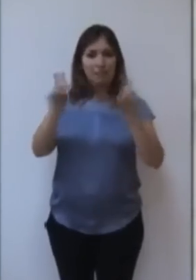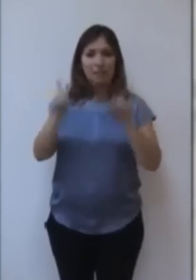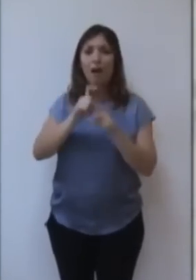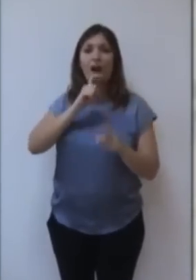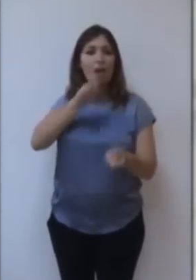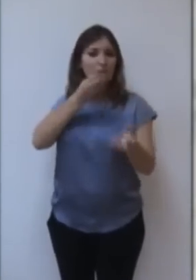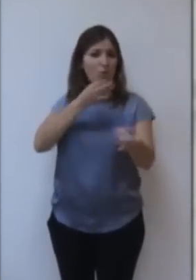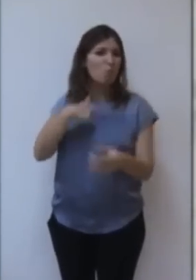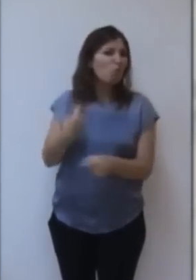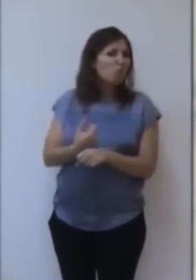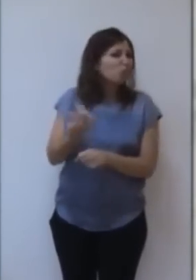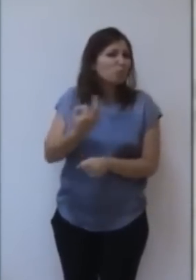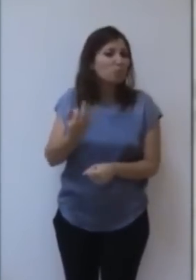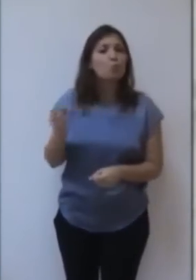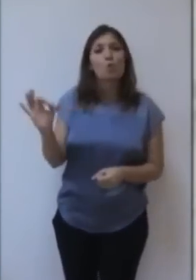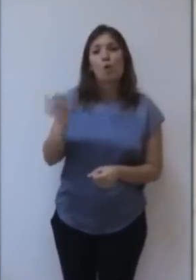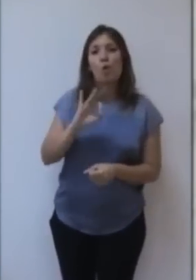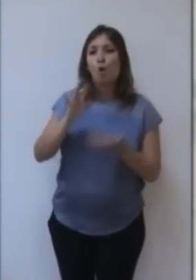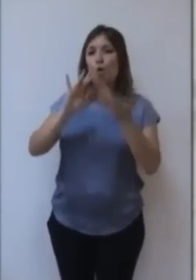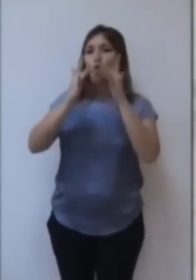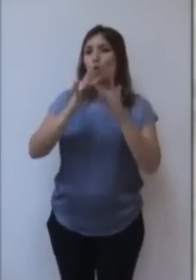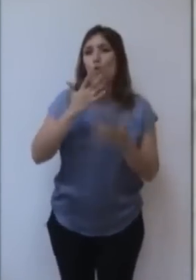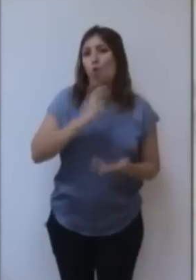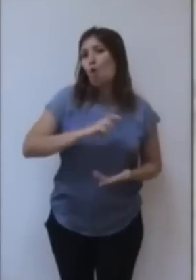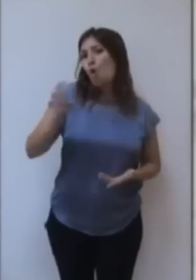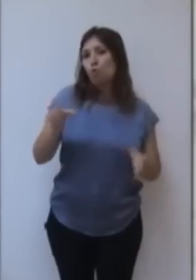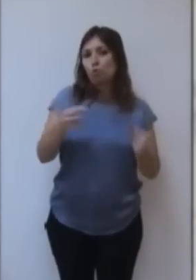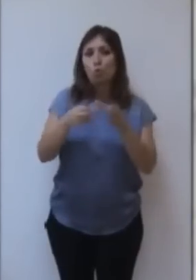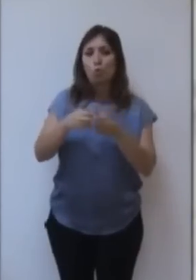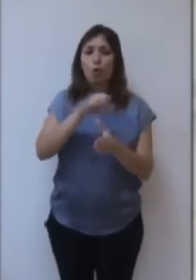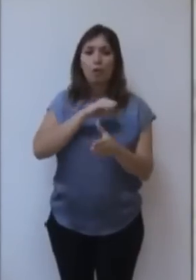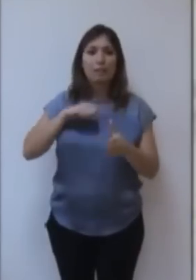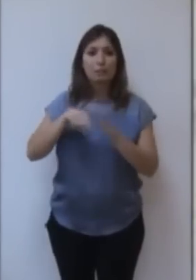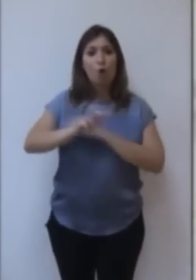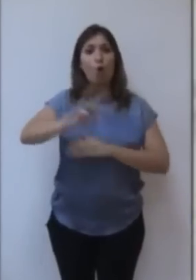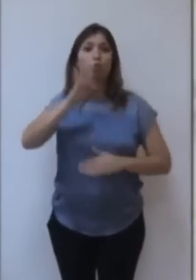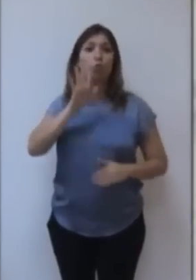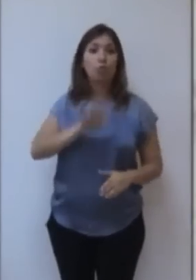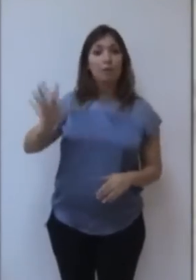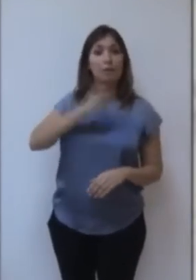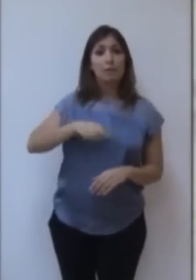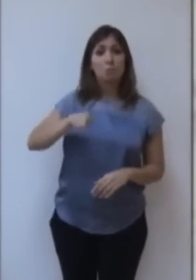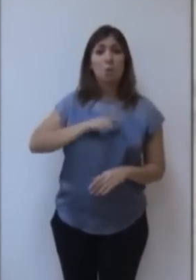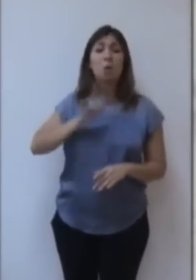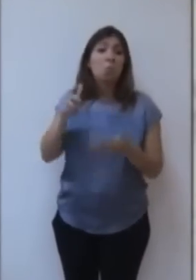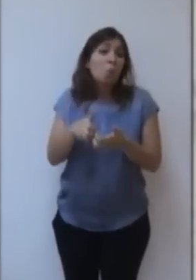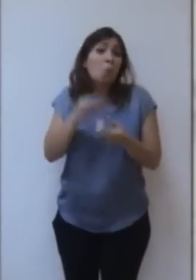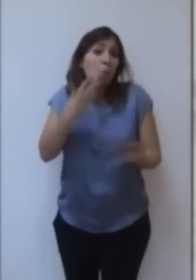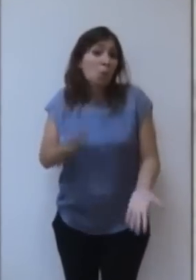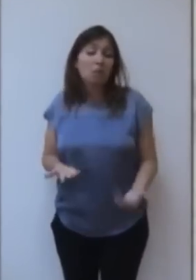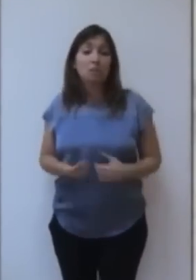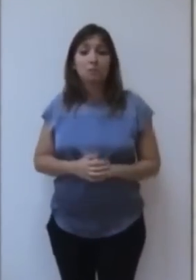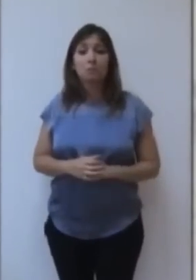informarles de lo que están haciendo o para comunicarse con otros grupos de autogestores de España, y bueno, también funcionan bien.